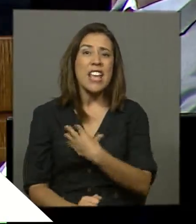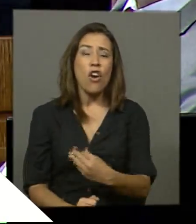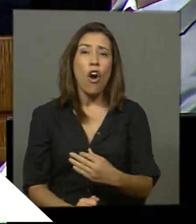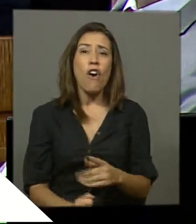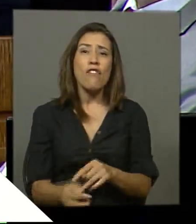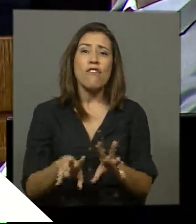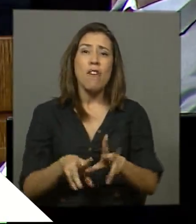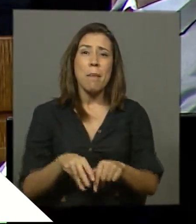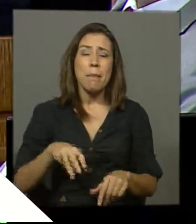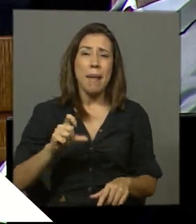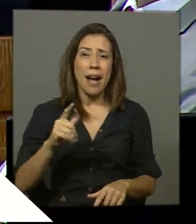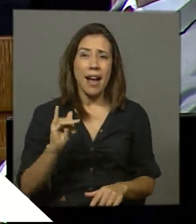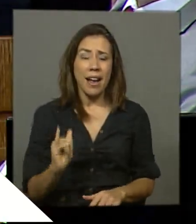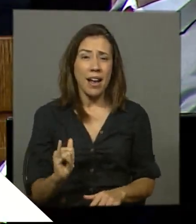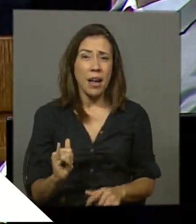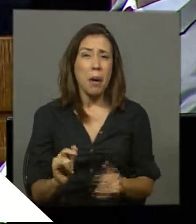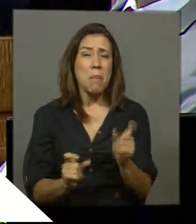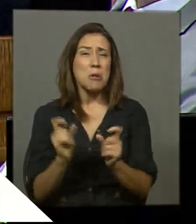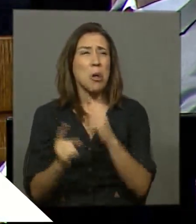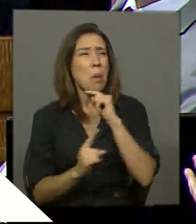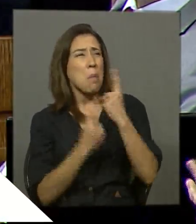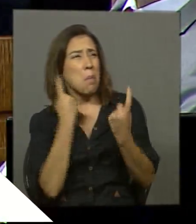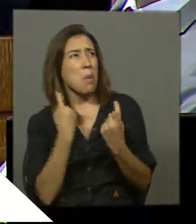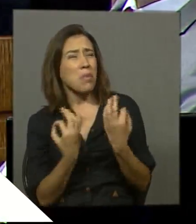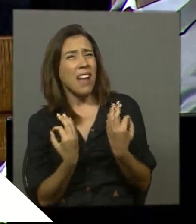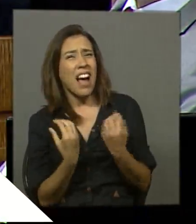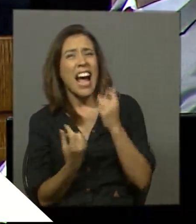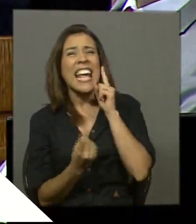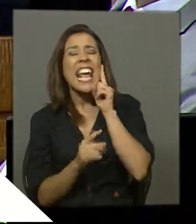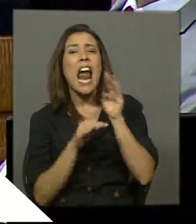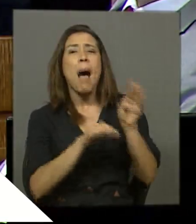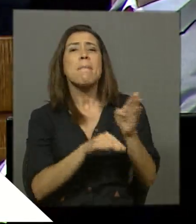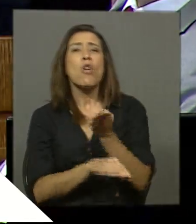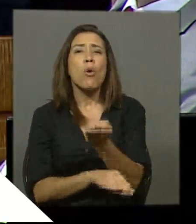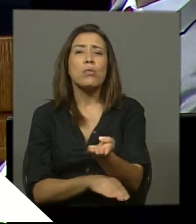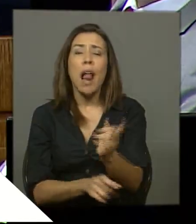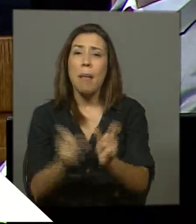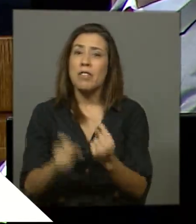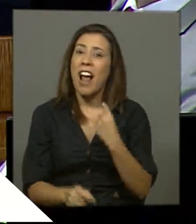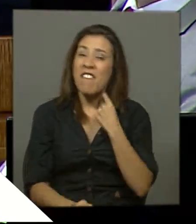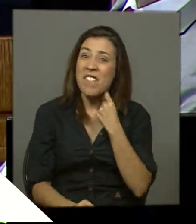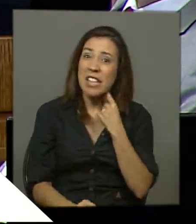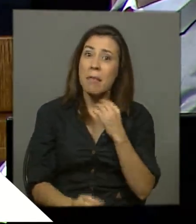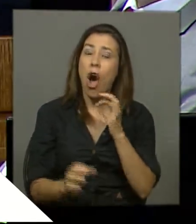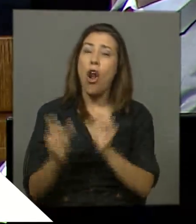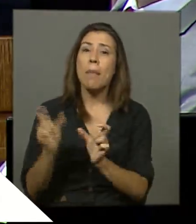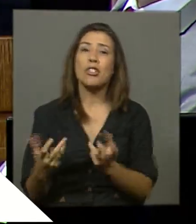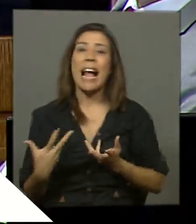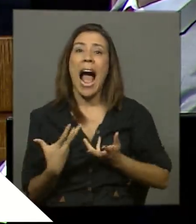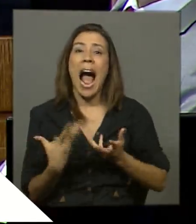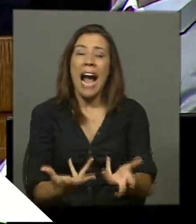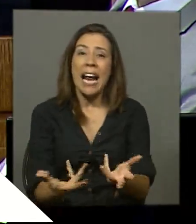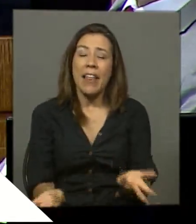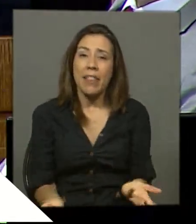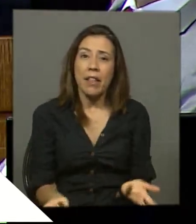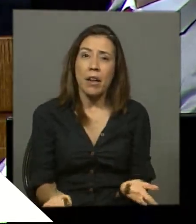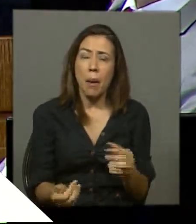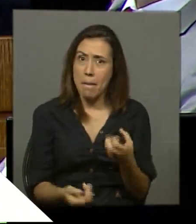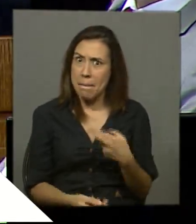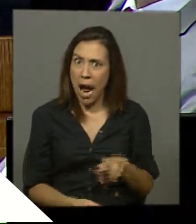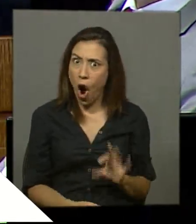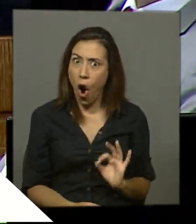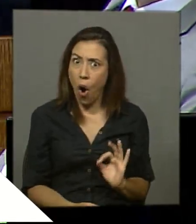linger macay y la gente se pregunta sinceramente de qué lado están de las víctimas o los victimarios Pero esto es mucho peor